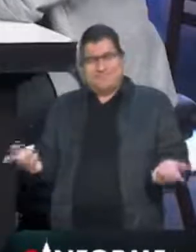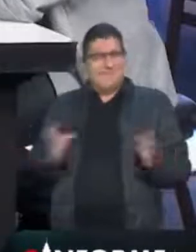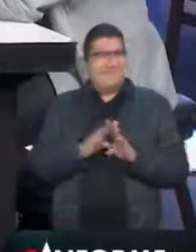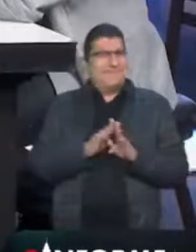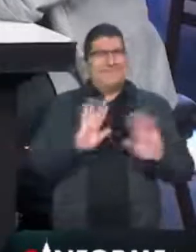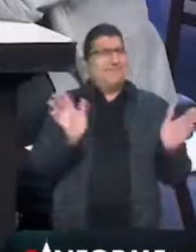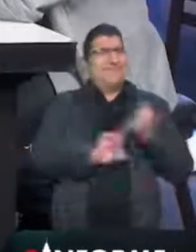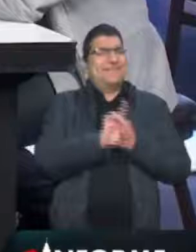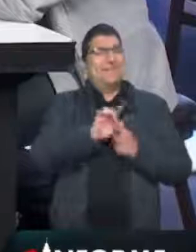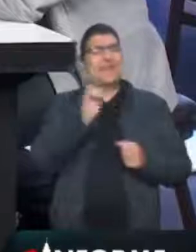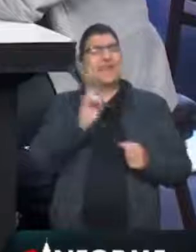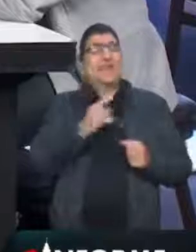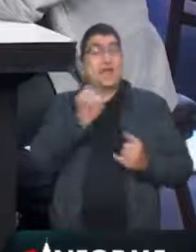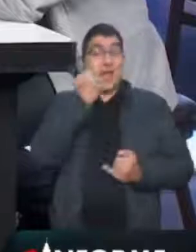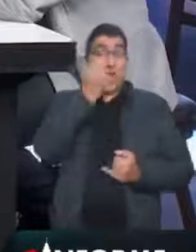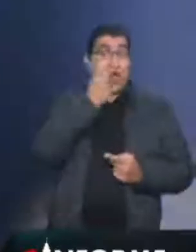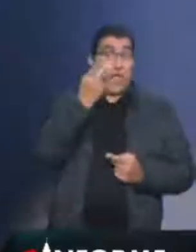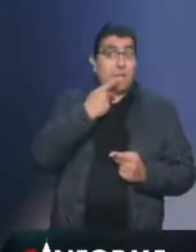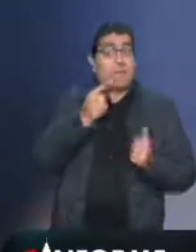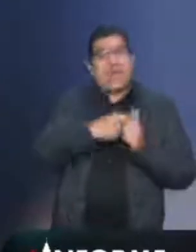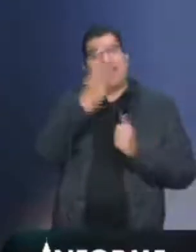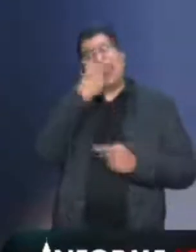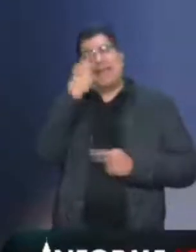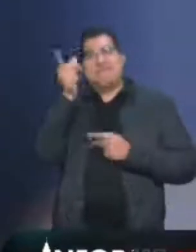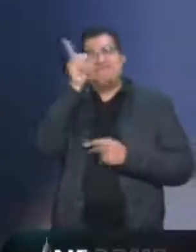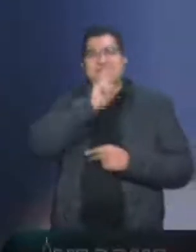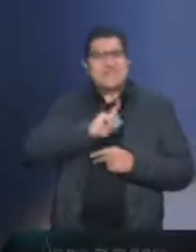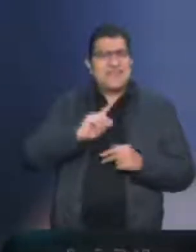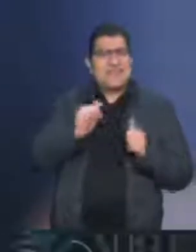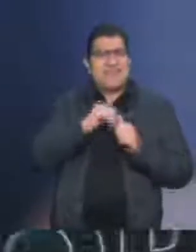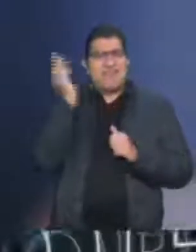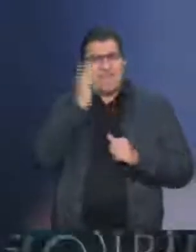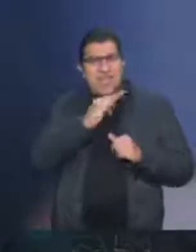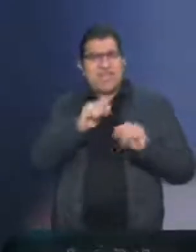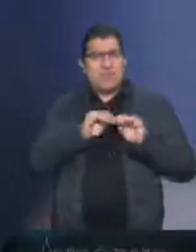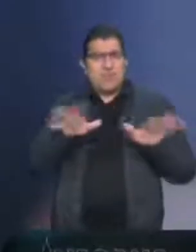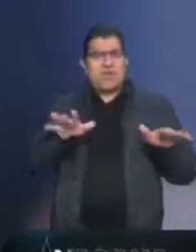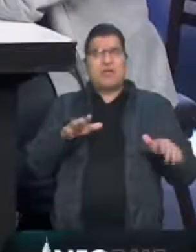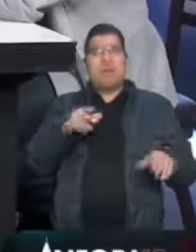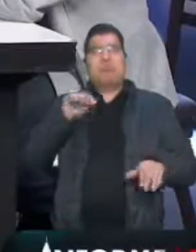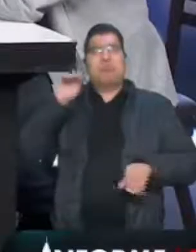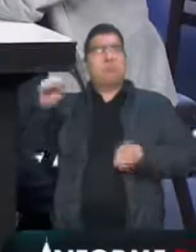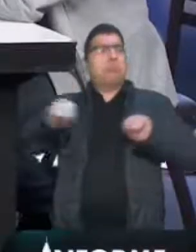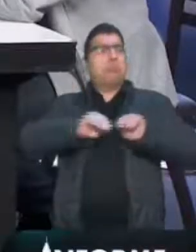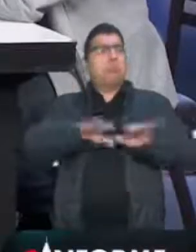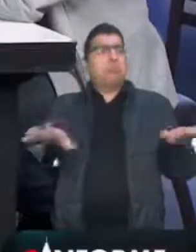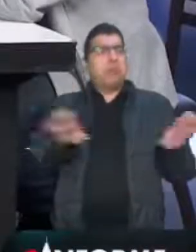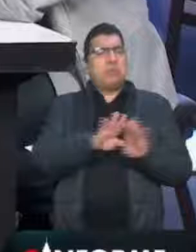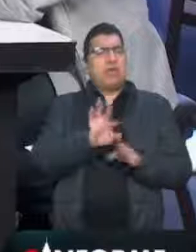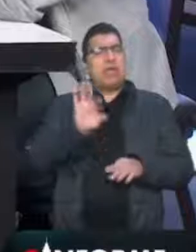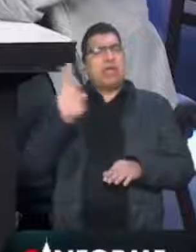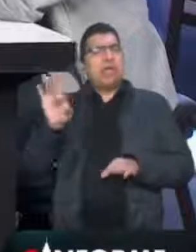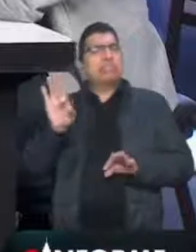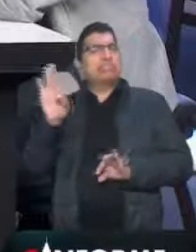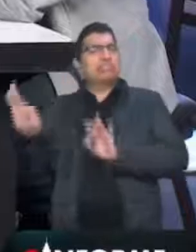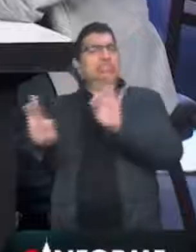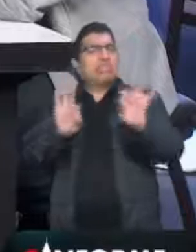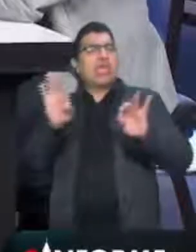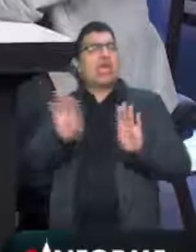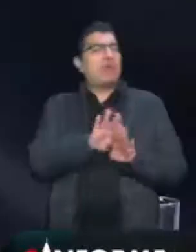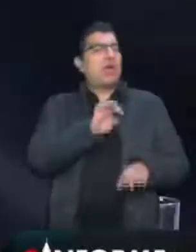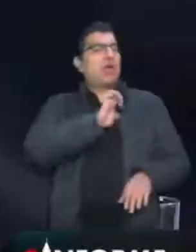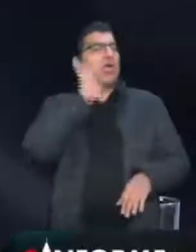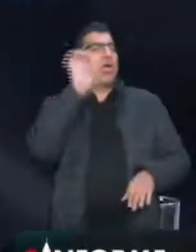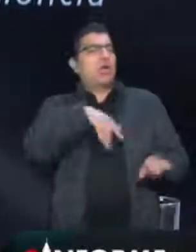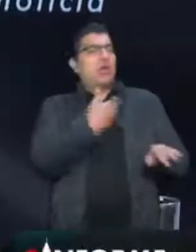sino que usa el idioma para decir mentiras, para decir falsedades y para sembrar, Alberto, la semillita del odio. Pues